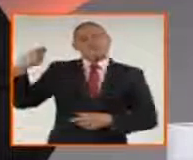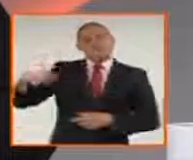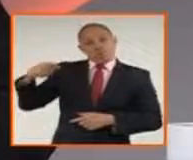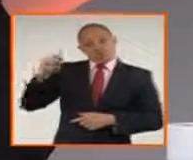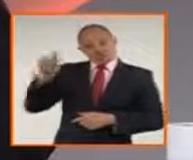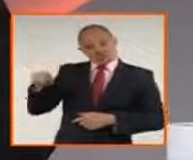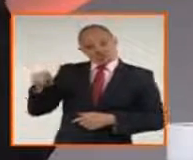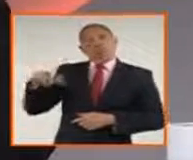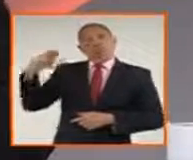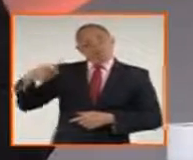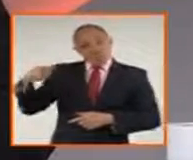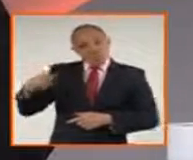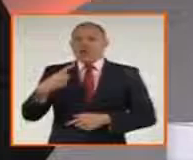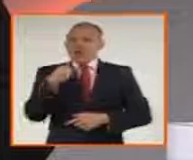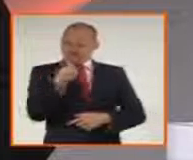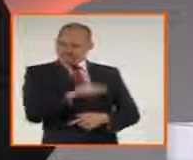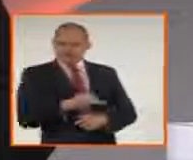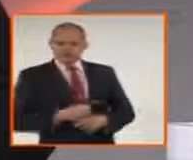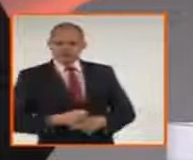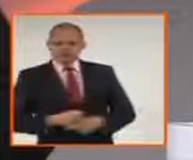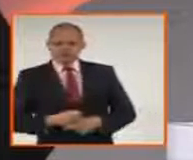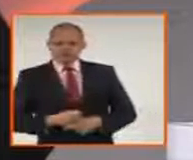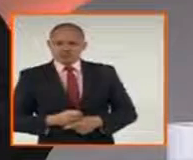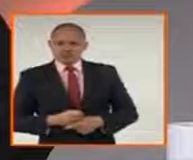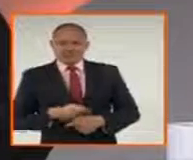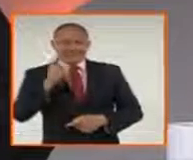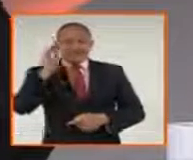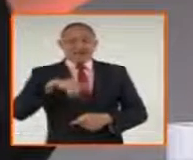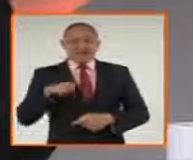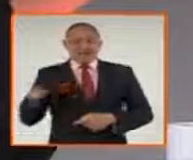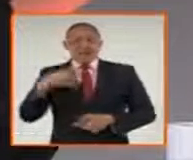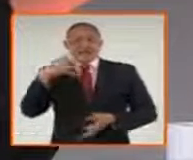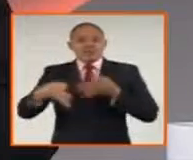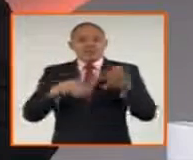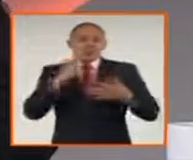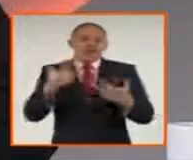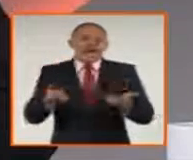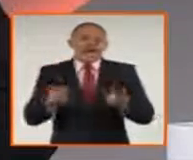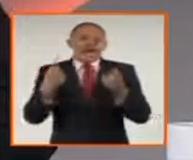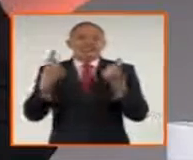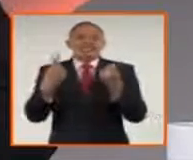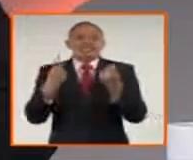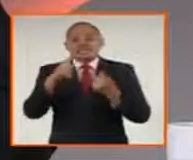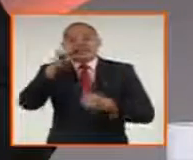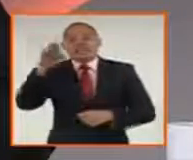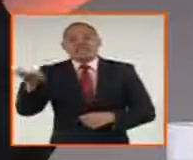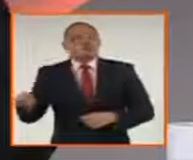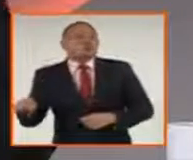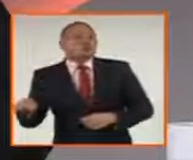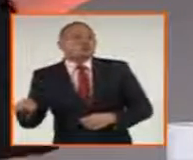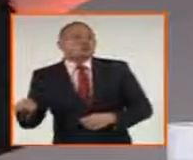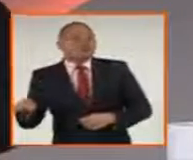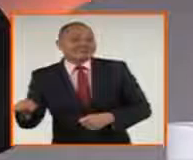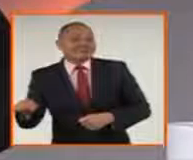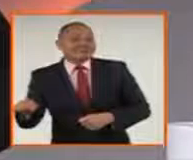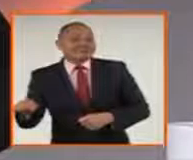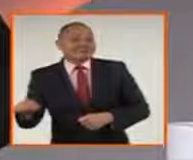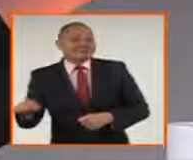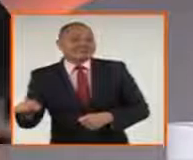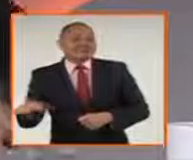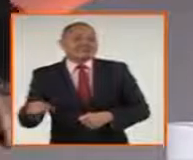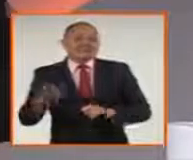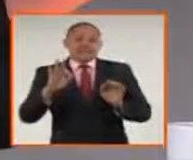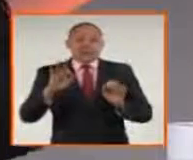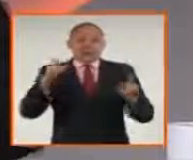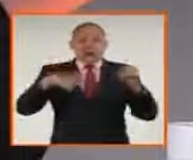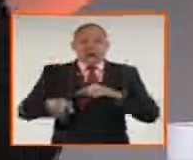activamente porque en definitiva se tratan de las necesidades y de los derechos de un tercero, no precisamente de los padres, en el caso de que la obligación de dar alimentos